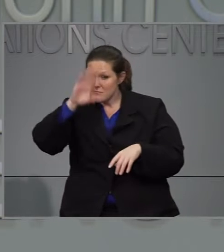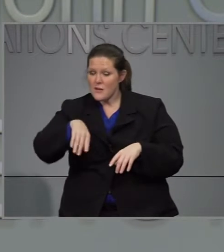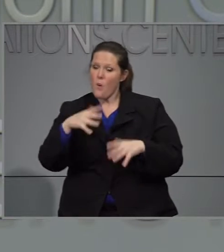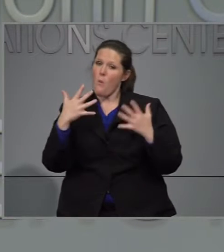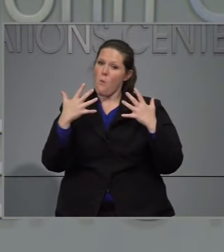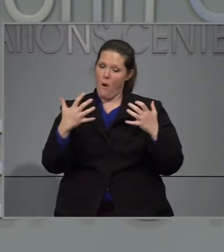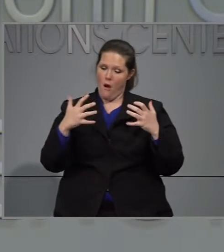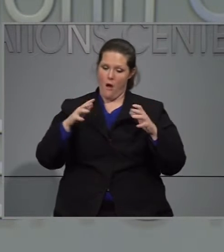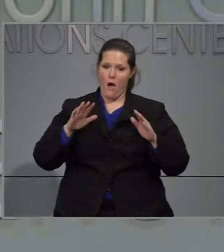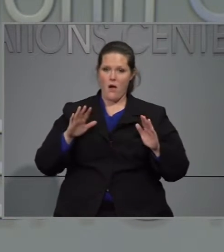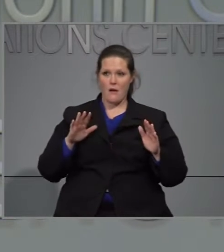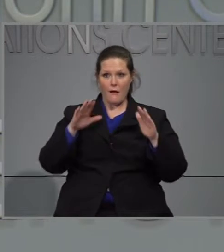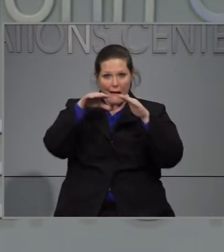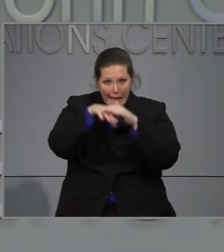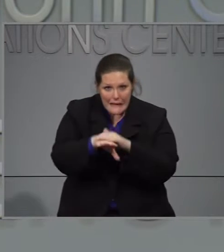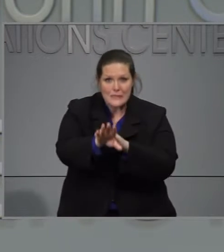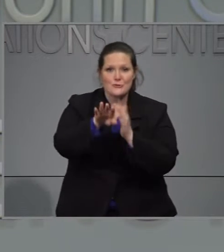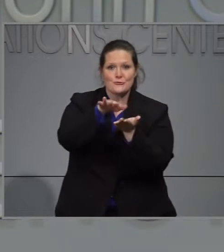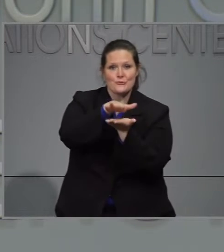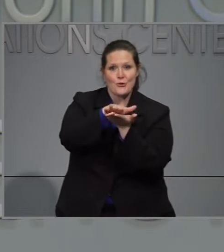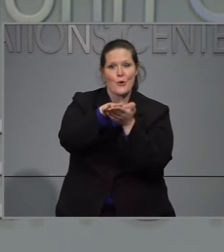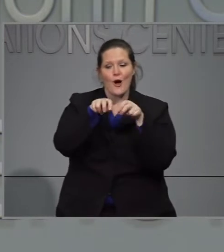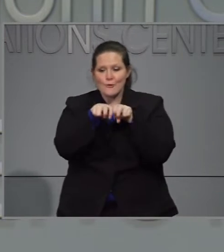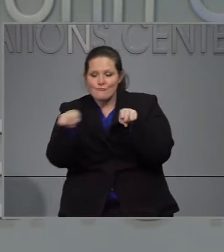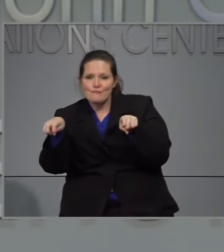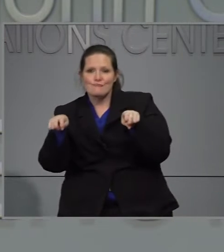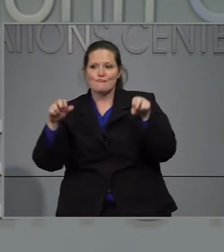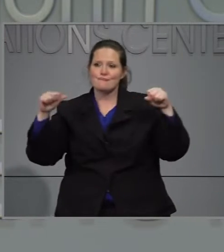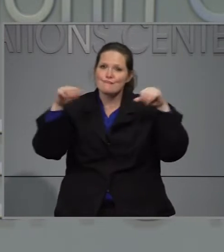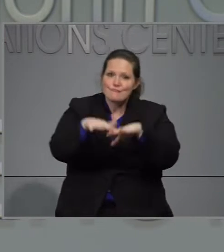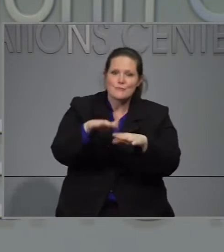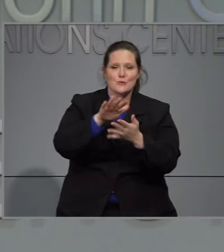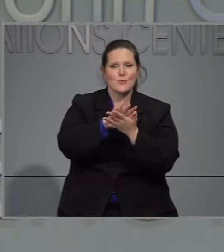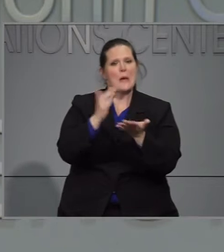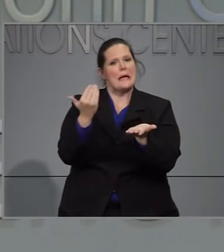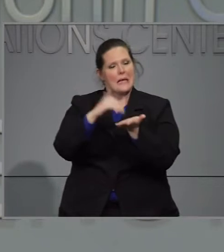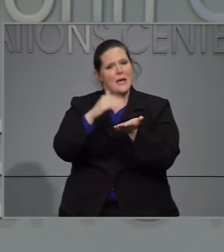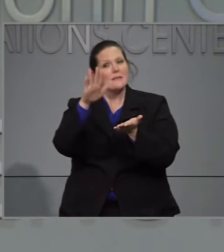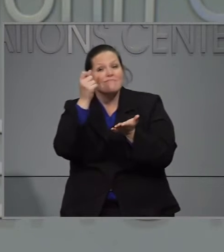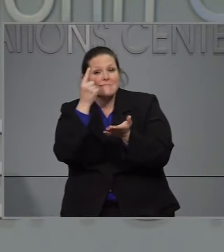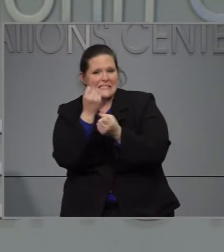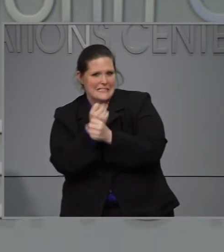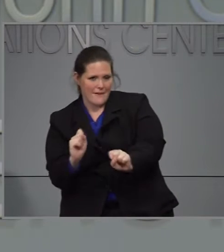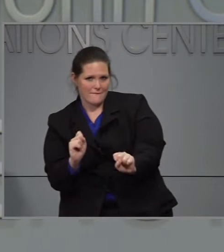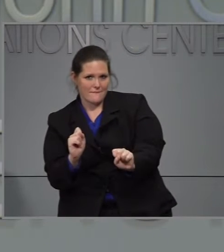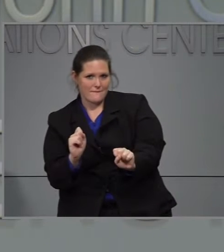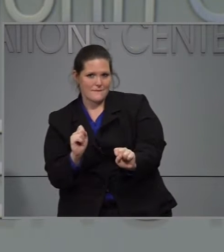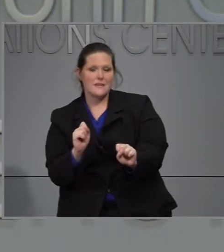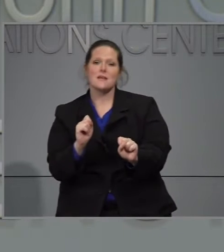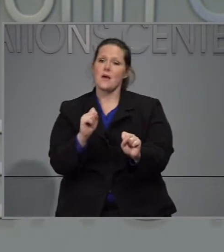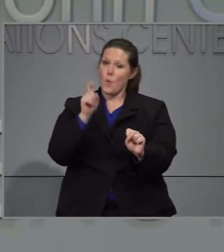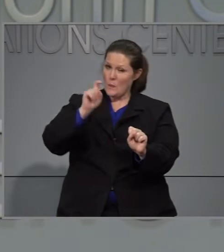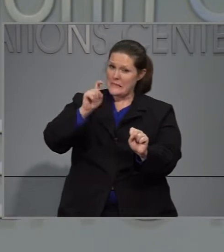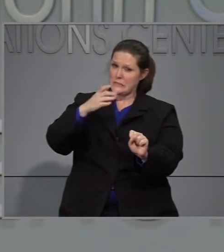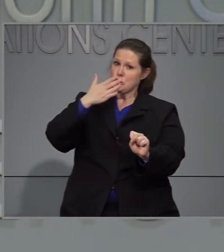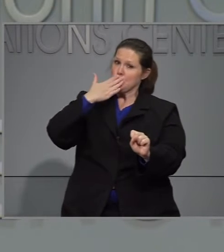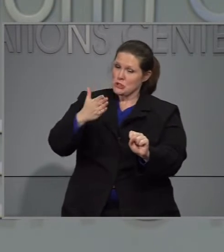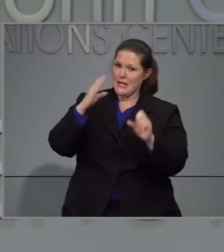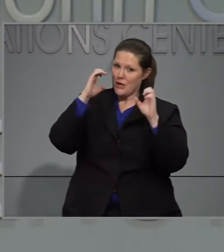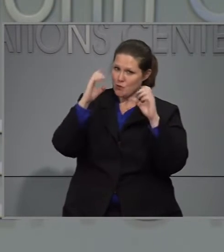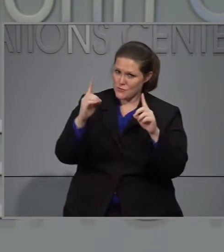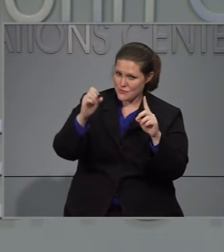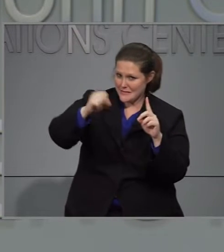segura. Y parte de eso tiene que ver con asegurar de que recibe la mejor educación posible. Y eso envuelve algo